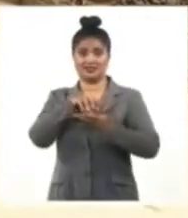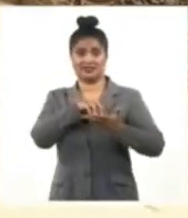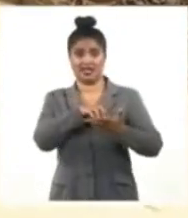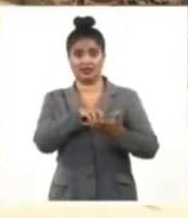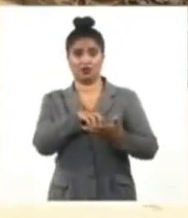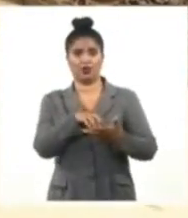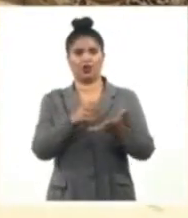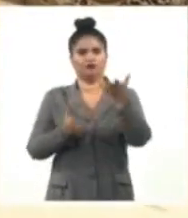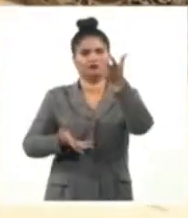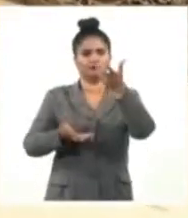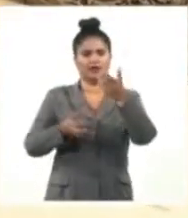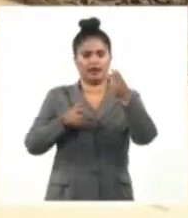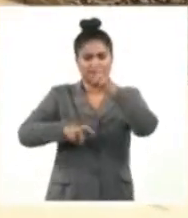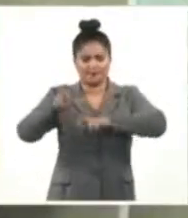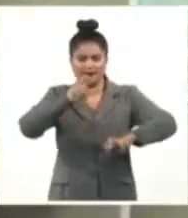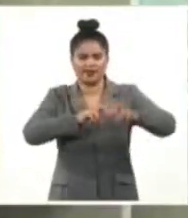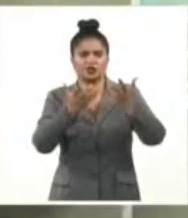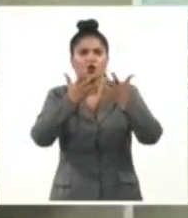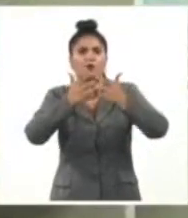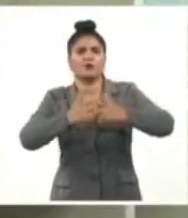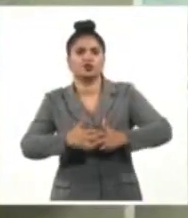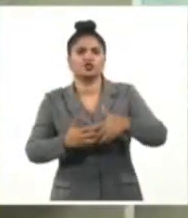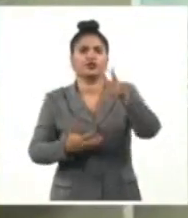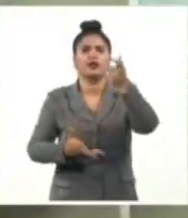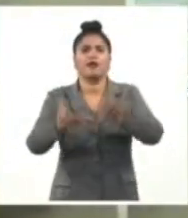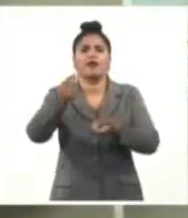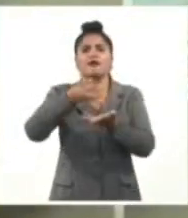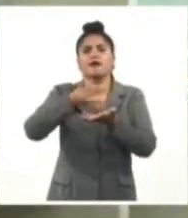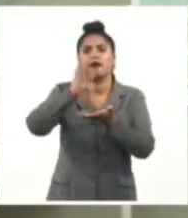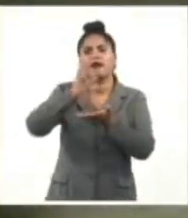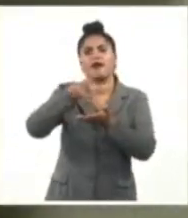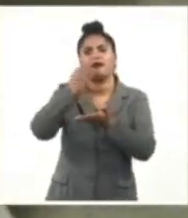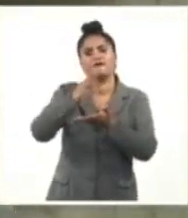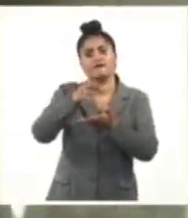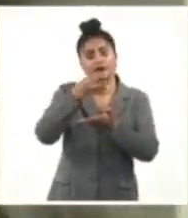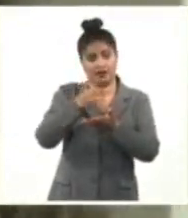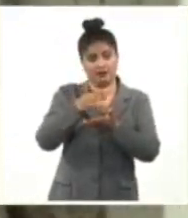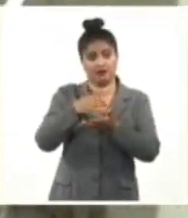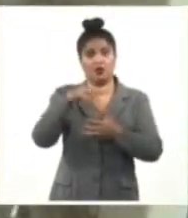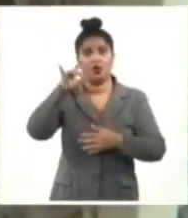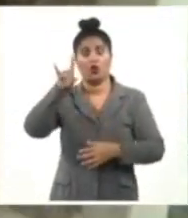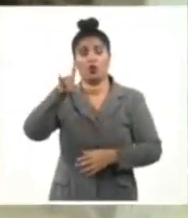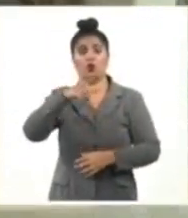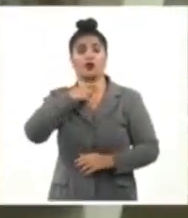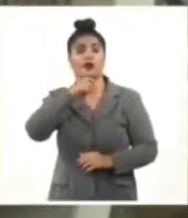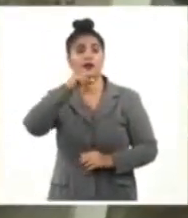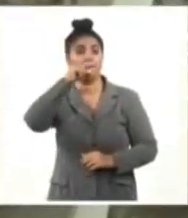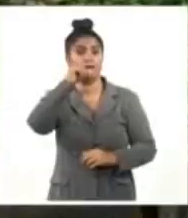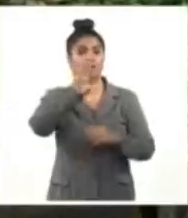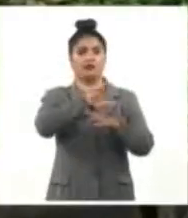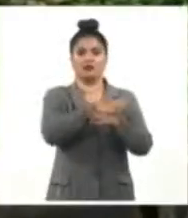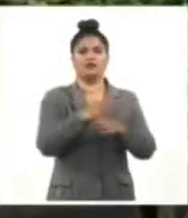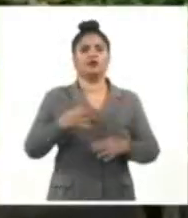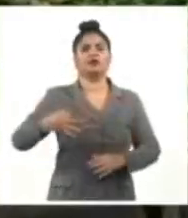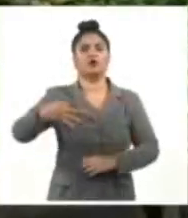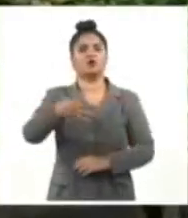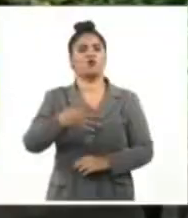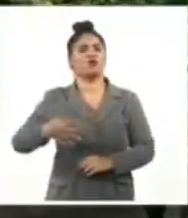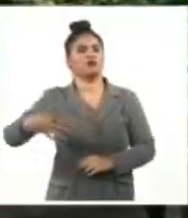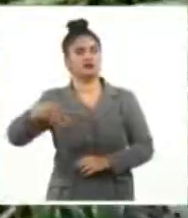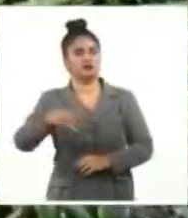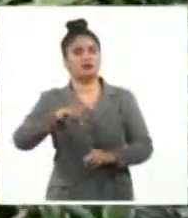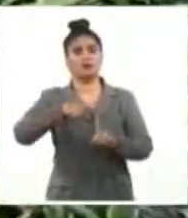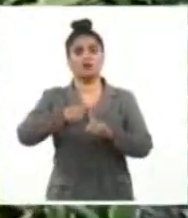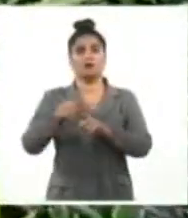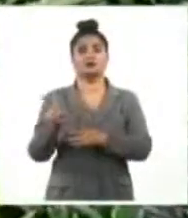café, entidades para evaluar la calidad del café seco y húmedo, en las UEB agroforestal de los territorios guantanameros. También se